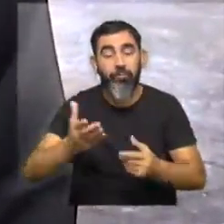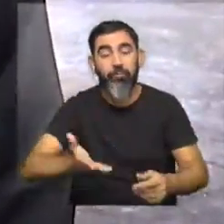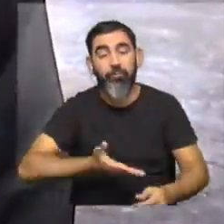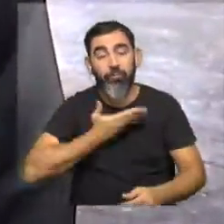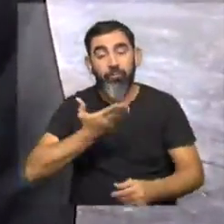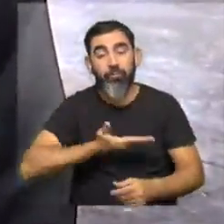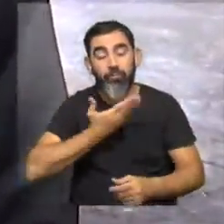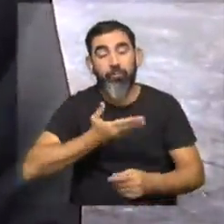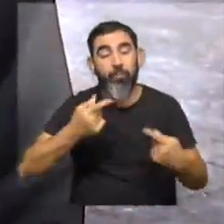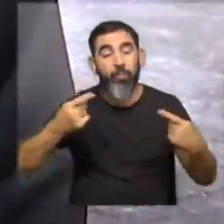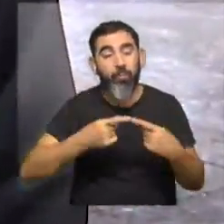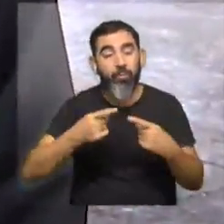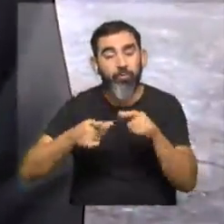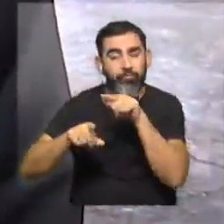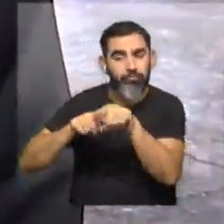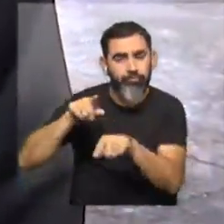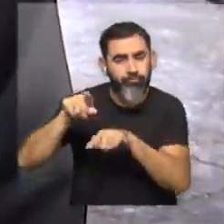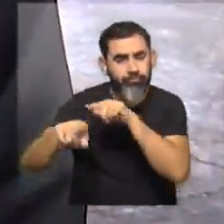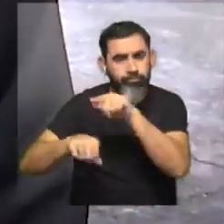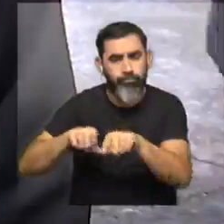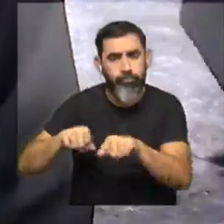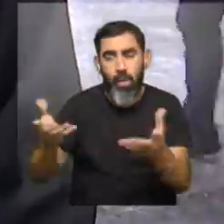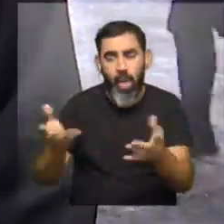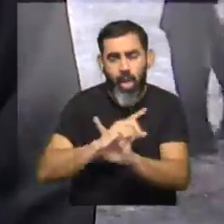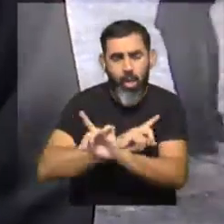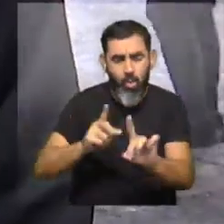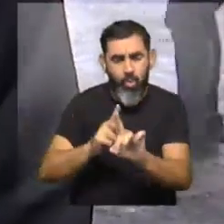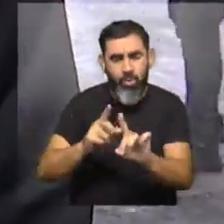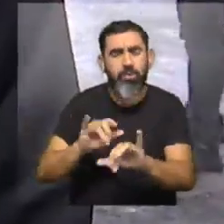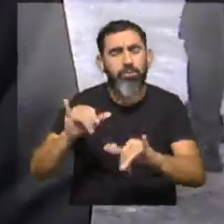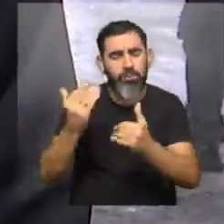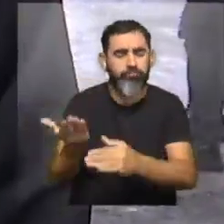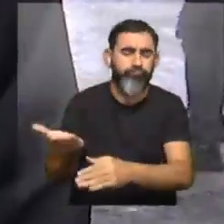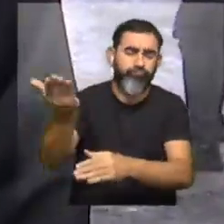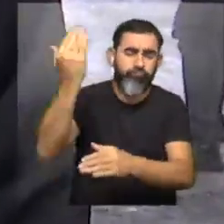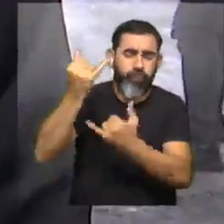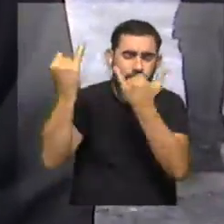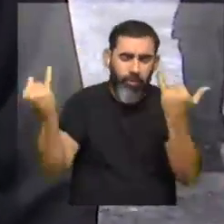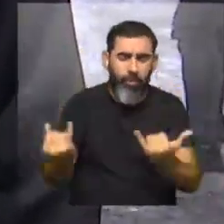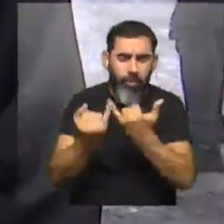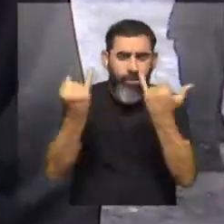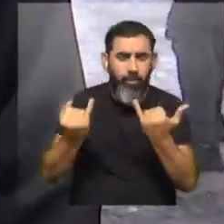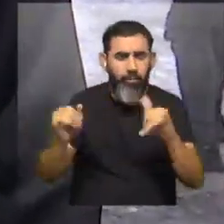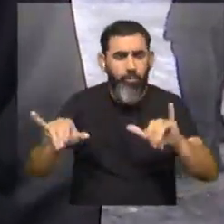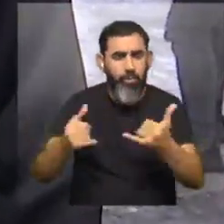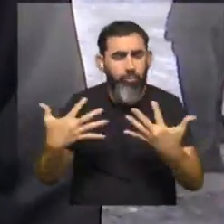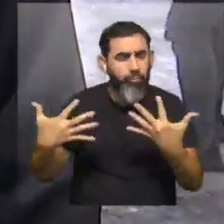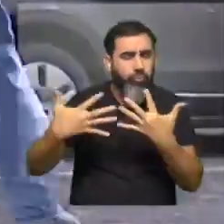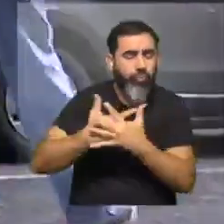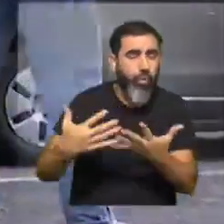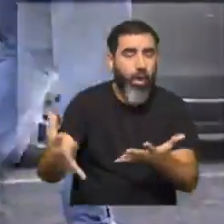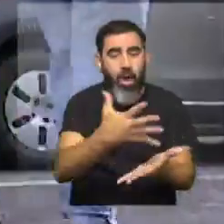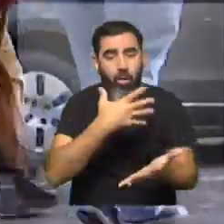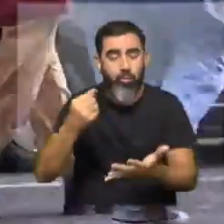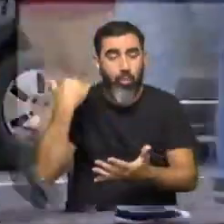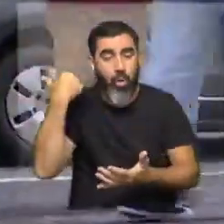manifestando contra una serie de atropellos que vienen no solamente, no es ahora, venimos desde hace muchísimo tiempo sufriendo abusos por